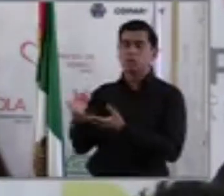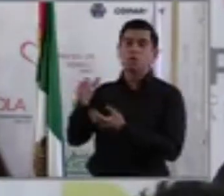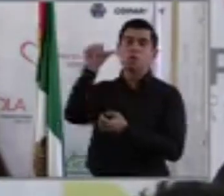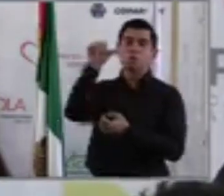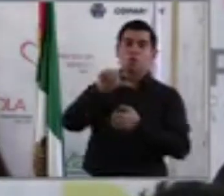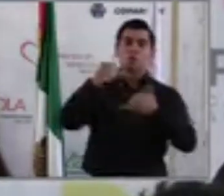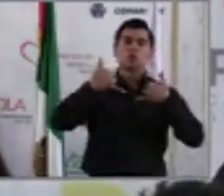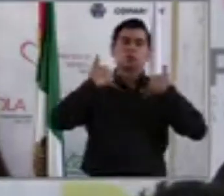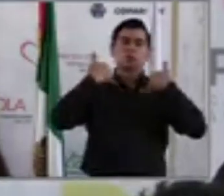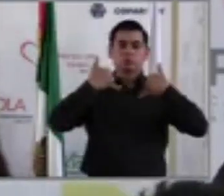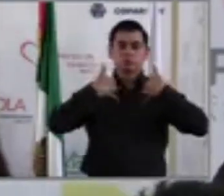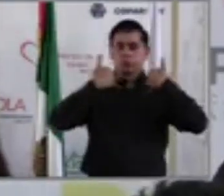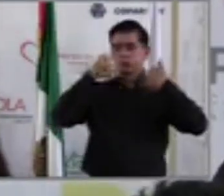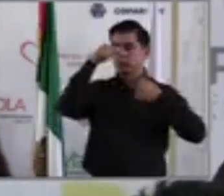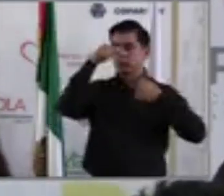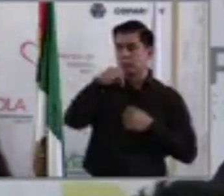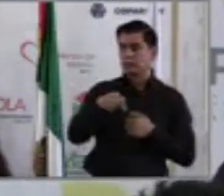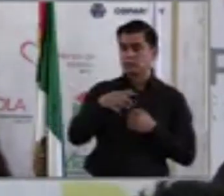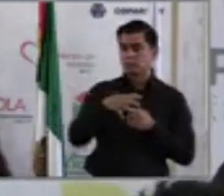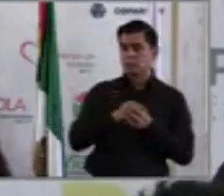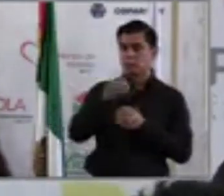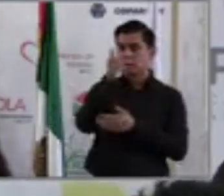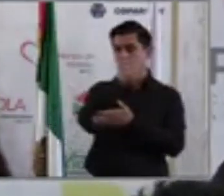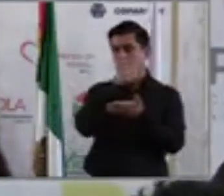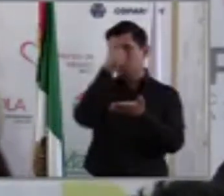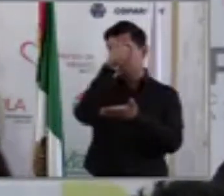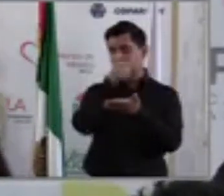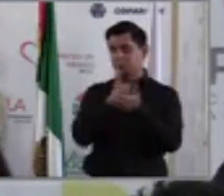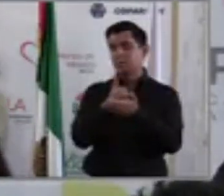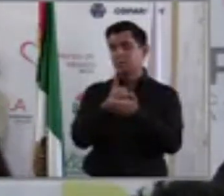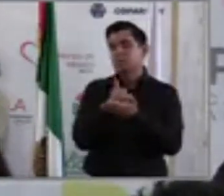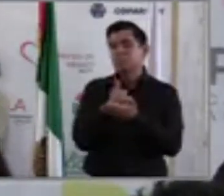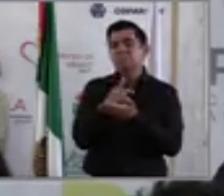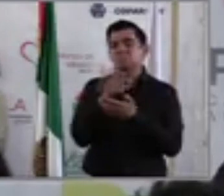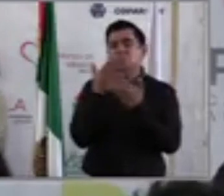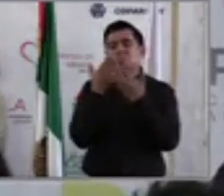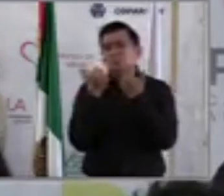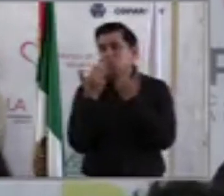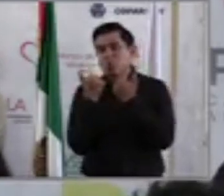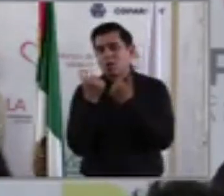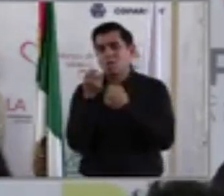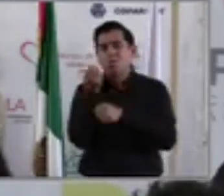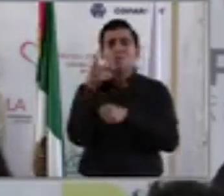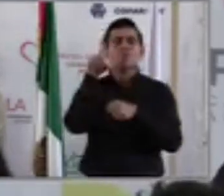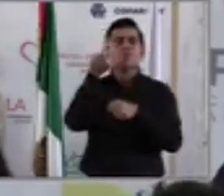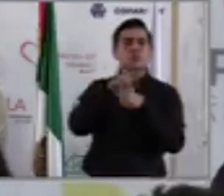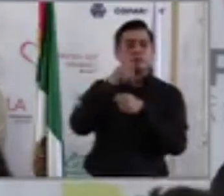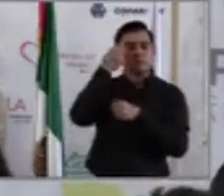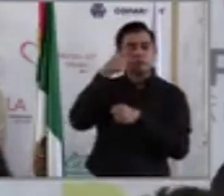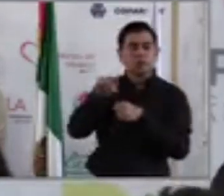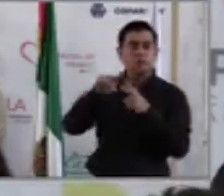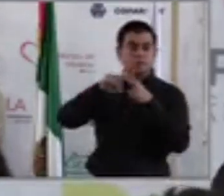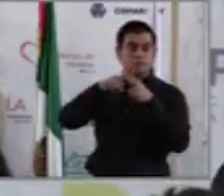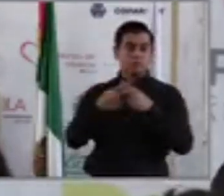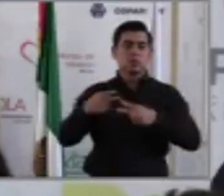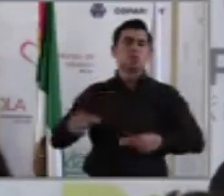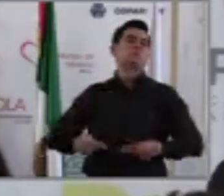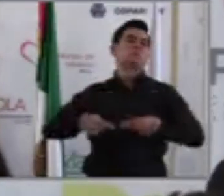jóvenes en esta ciudad tienen pocas oportunidades para emprender.